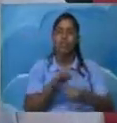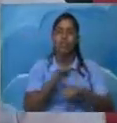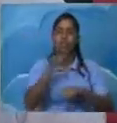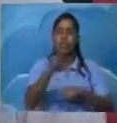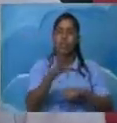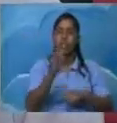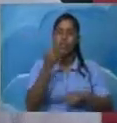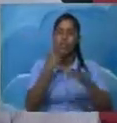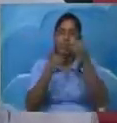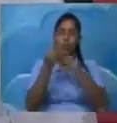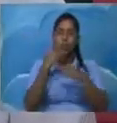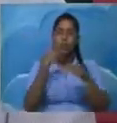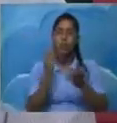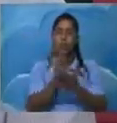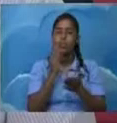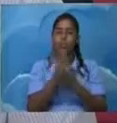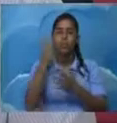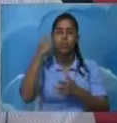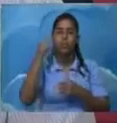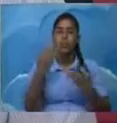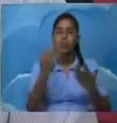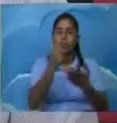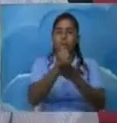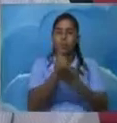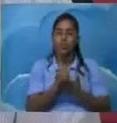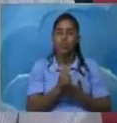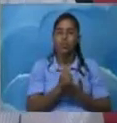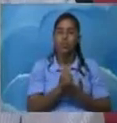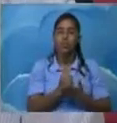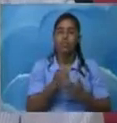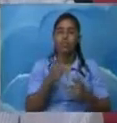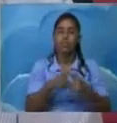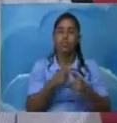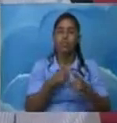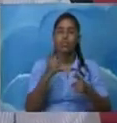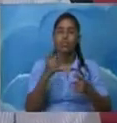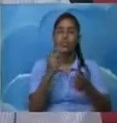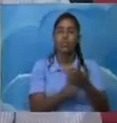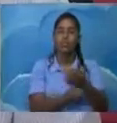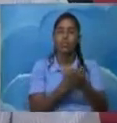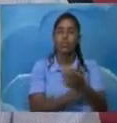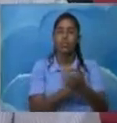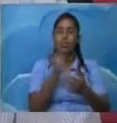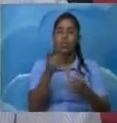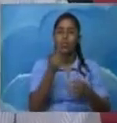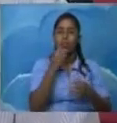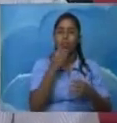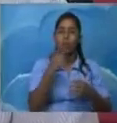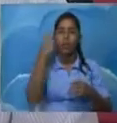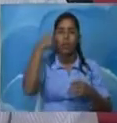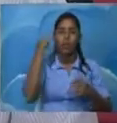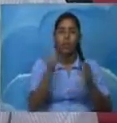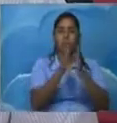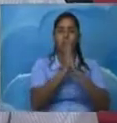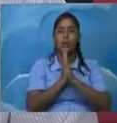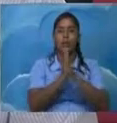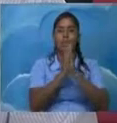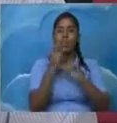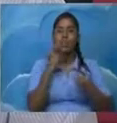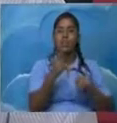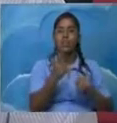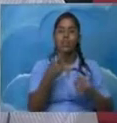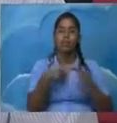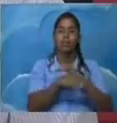desayunado todavía para que me ayuden. Y los hermanos, muy buenos para orar, le dijeron, vamos a